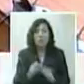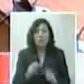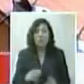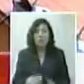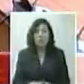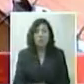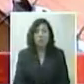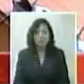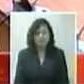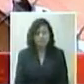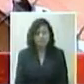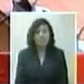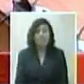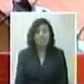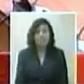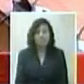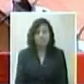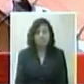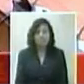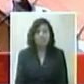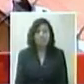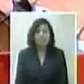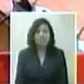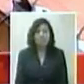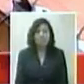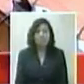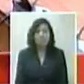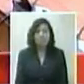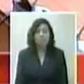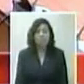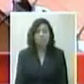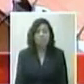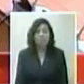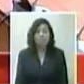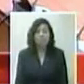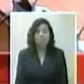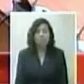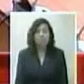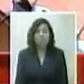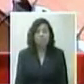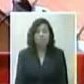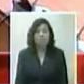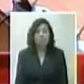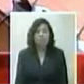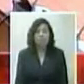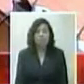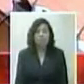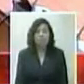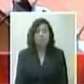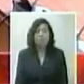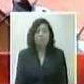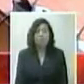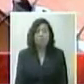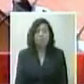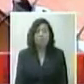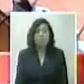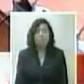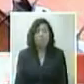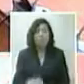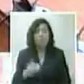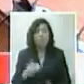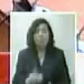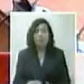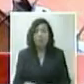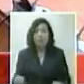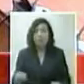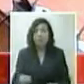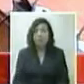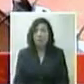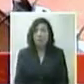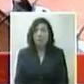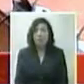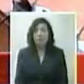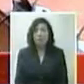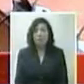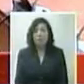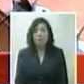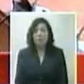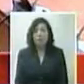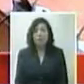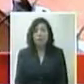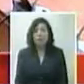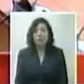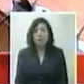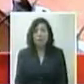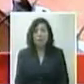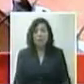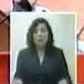ustedes ya la han calificado han visto sus chalecos el nj es un estándar no es una calificación mía